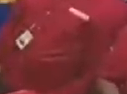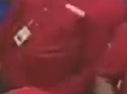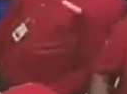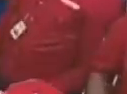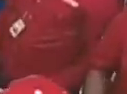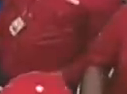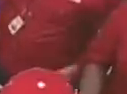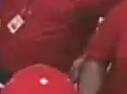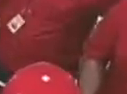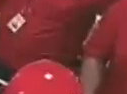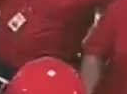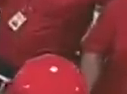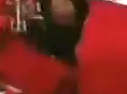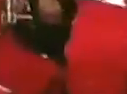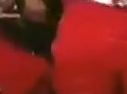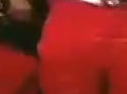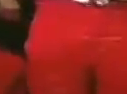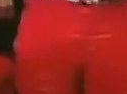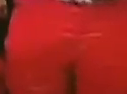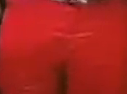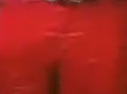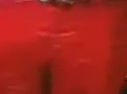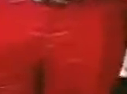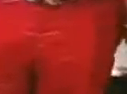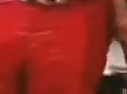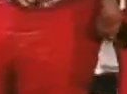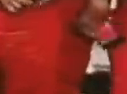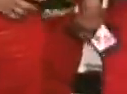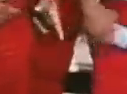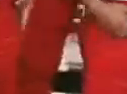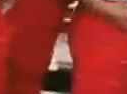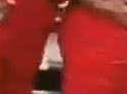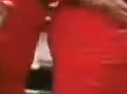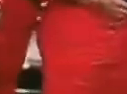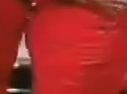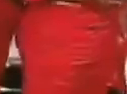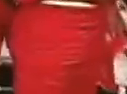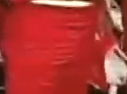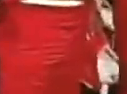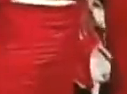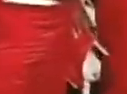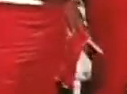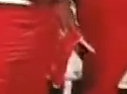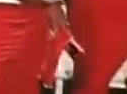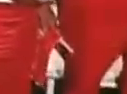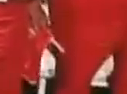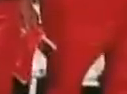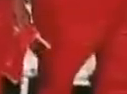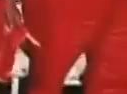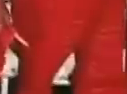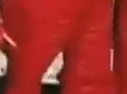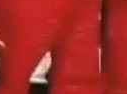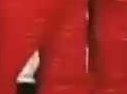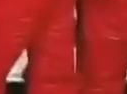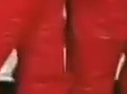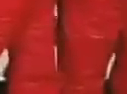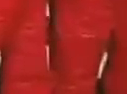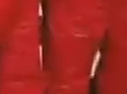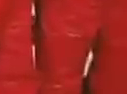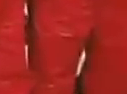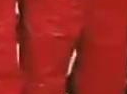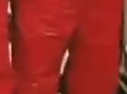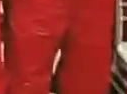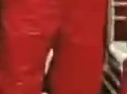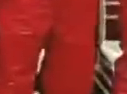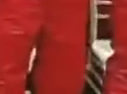acto en conmemoración a los 20 años de resistencia y recuperación de la industria petrolera en Venezuela.